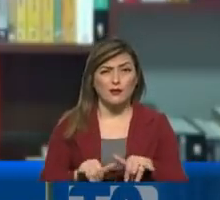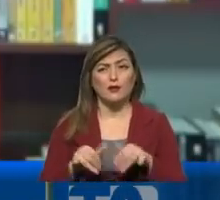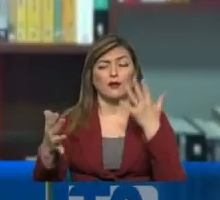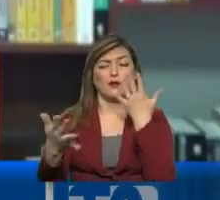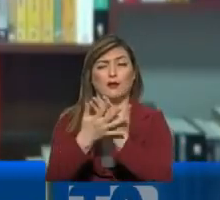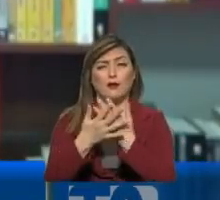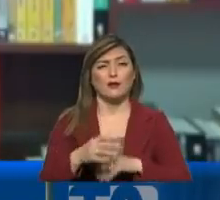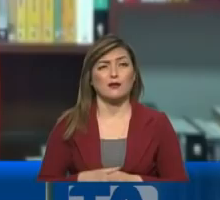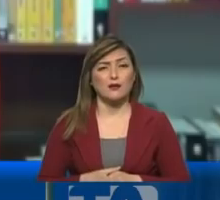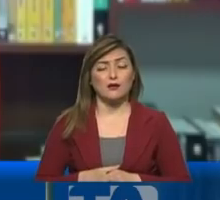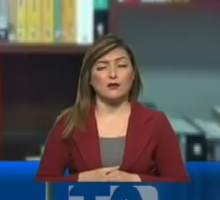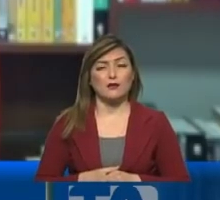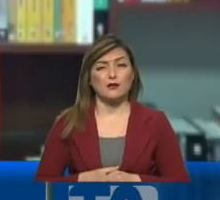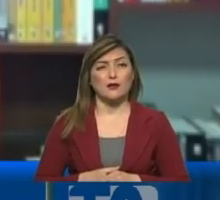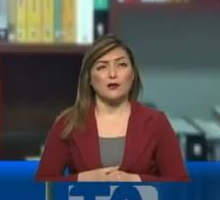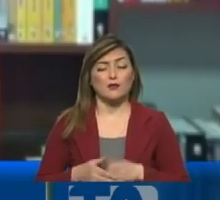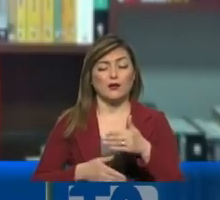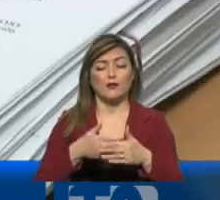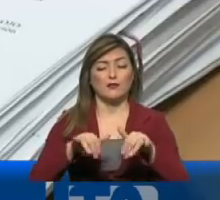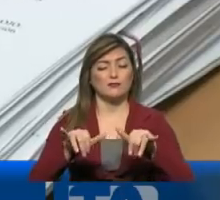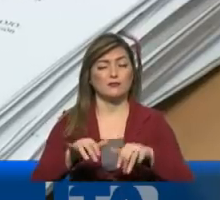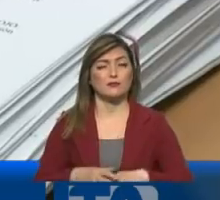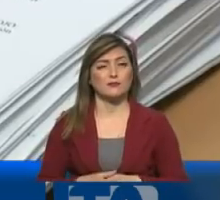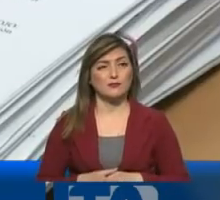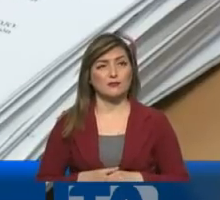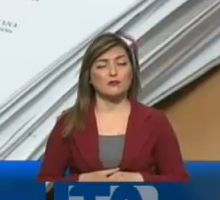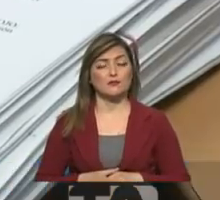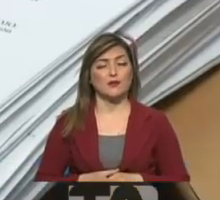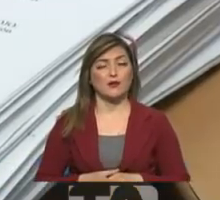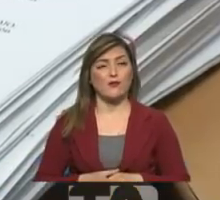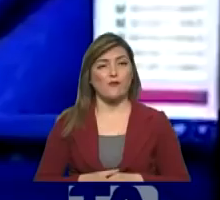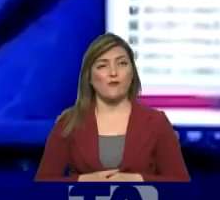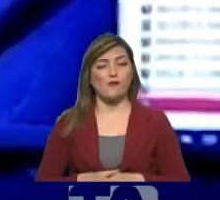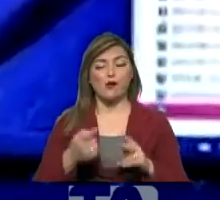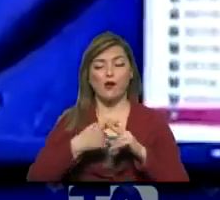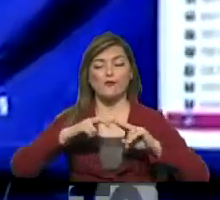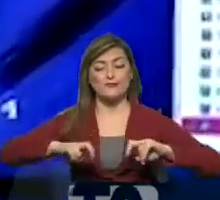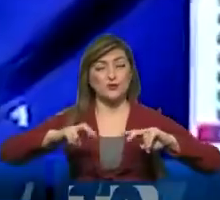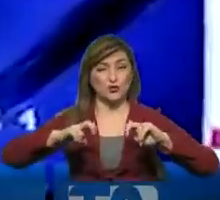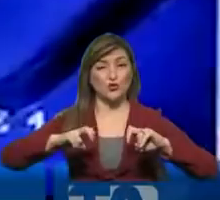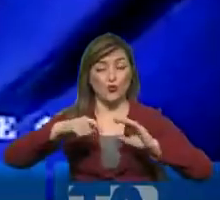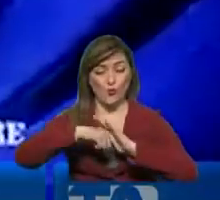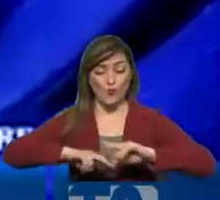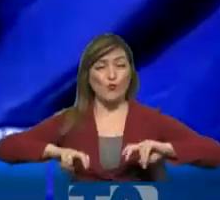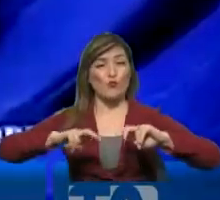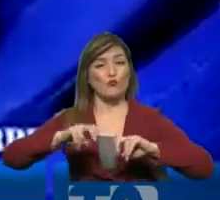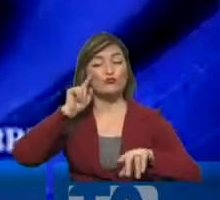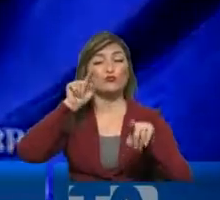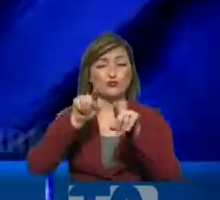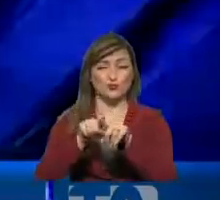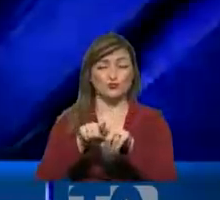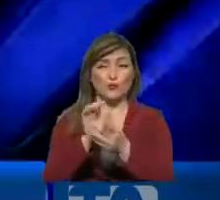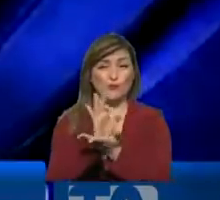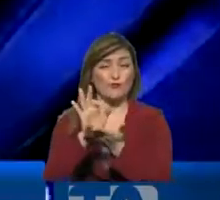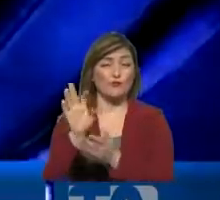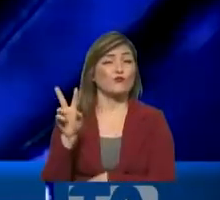cárcel mientras se lleva adelante el proceso. Según los primeros indicios recabados dentro de esta instrucción fiscal y de acuerdo a lo relatado